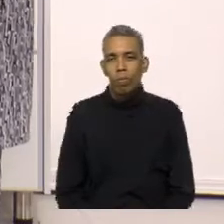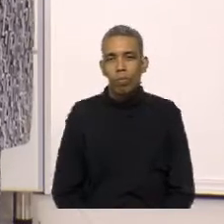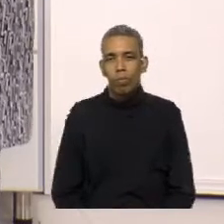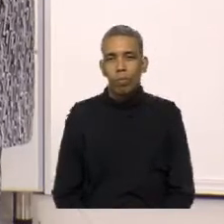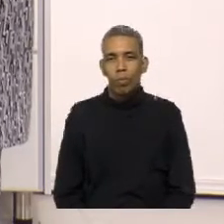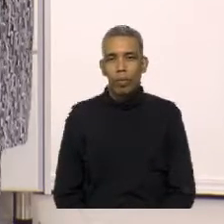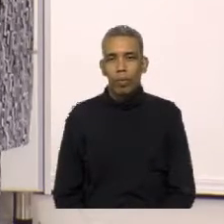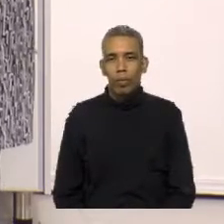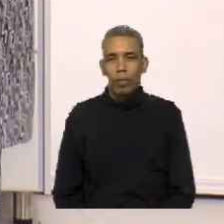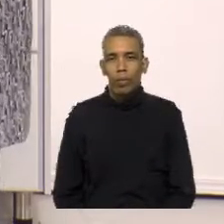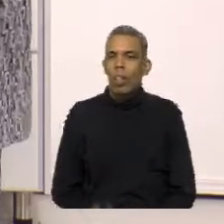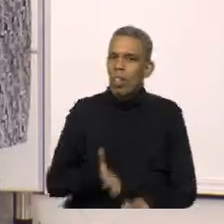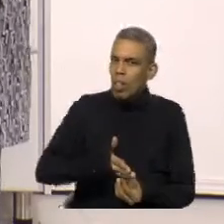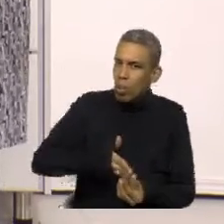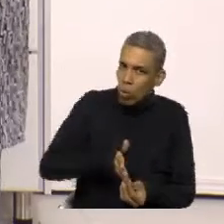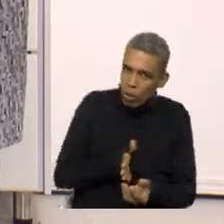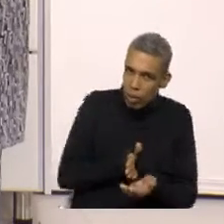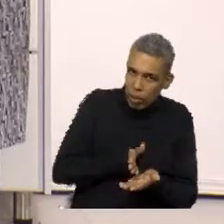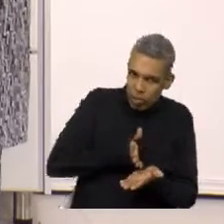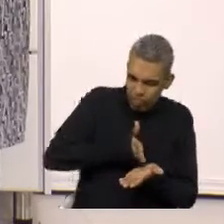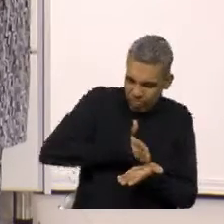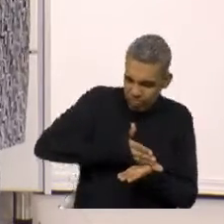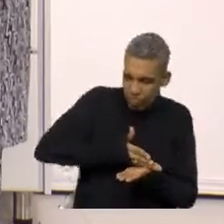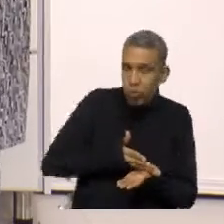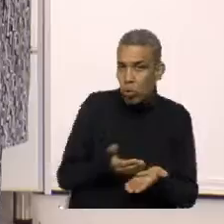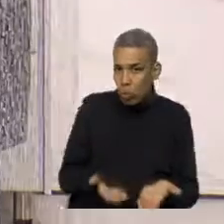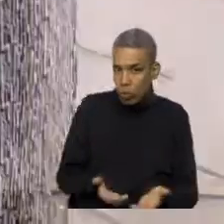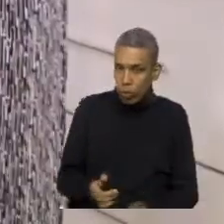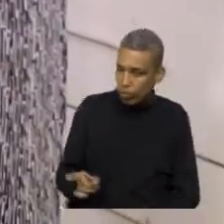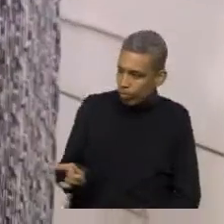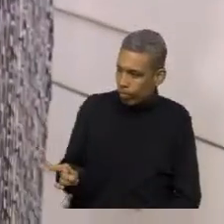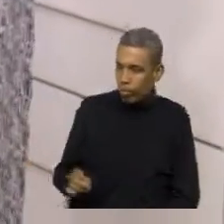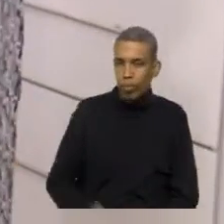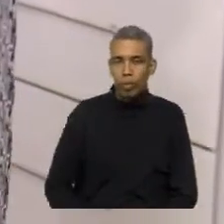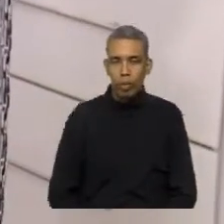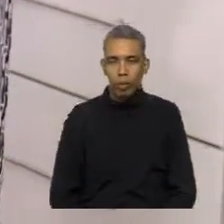no queden tan gruesas.